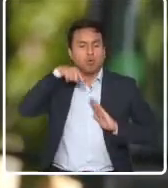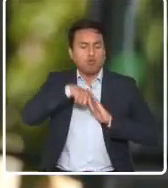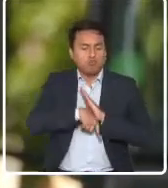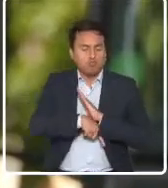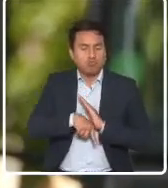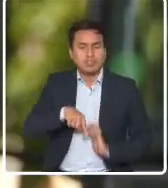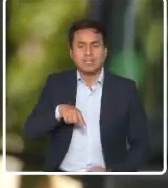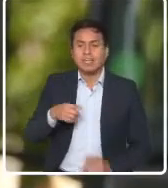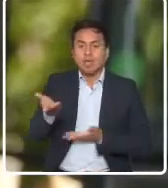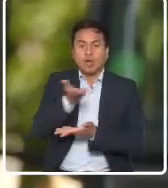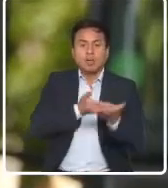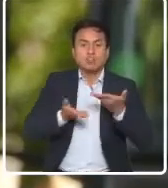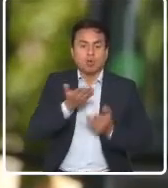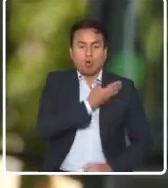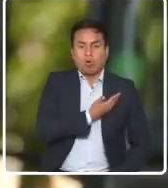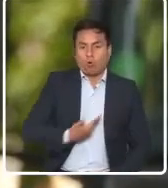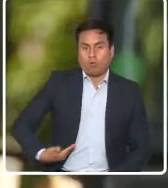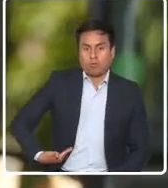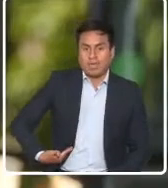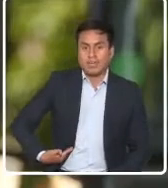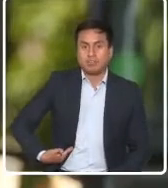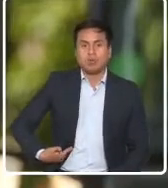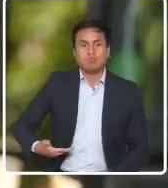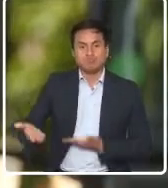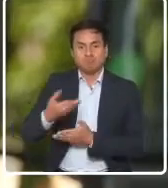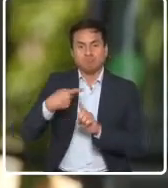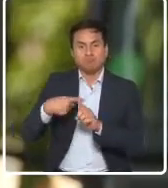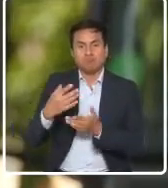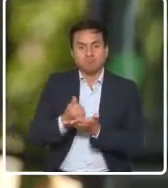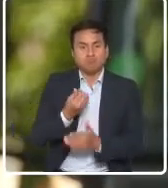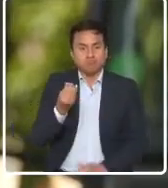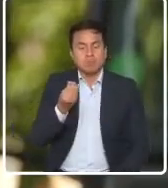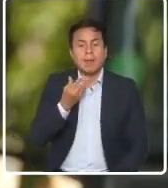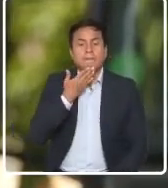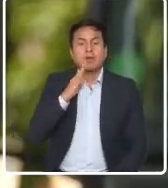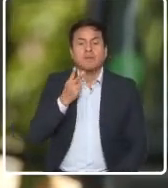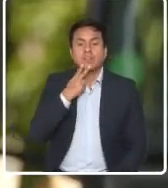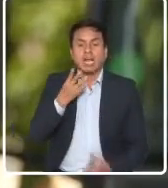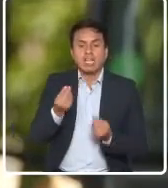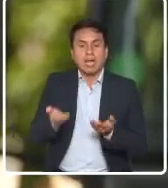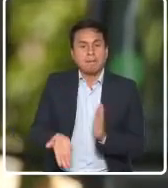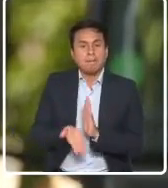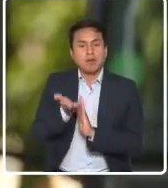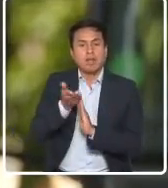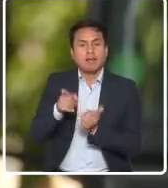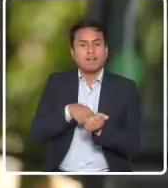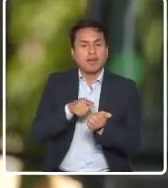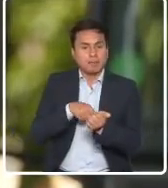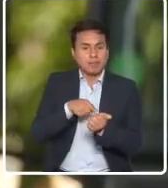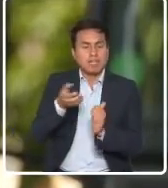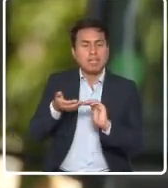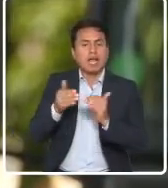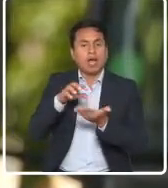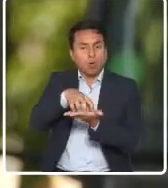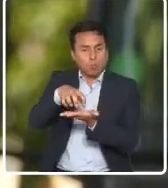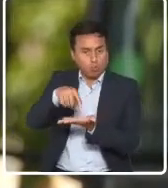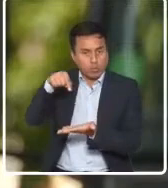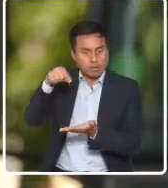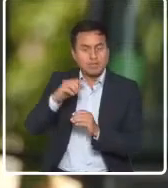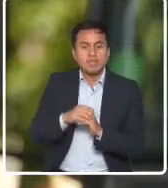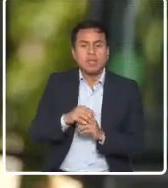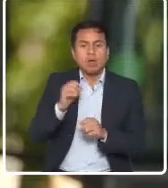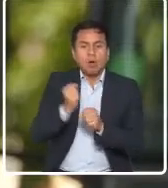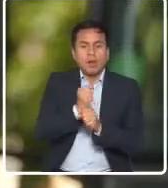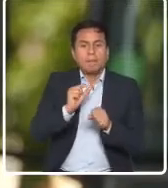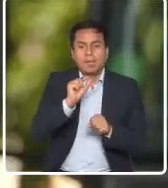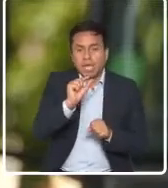profunda, que la colaboración con el gobierno está rindiendo frutos para mejorar la calidad de vida de las familias en la comuna. Con